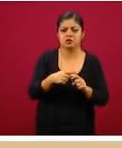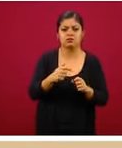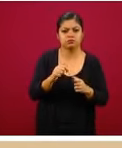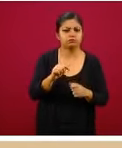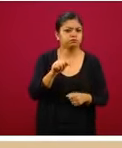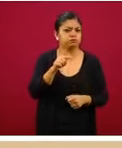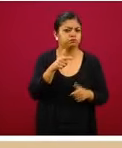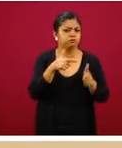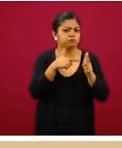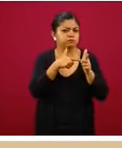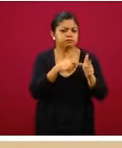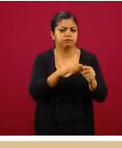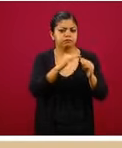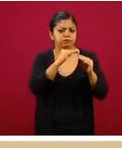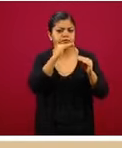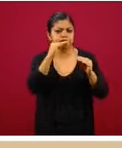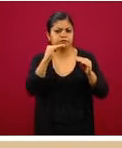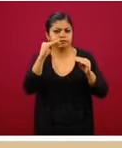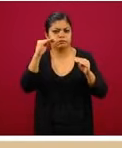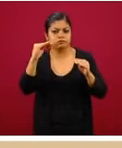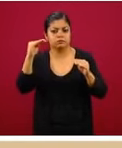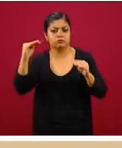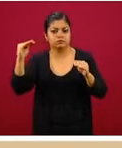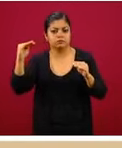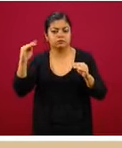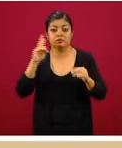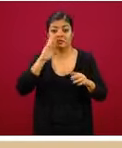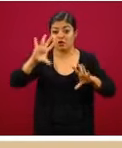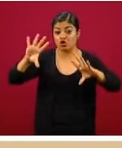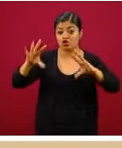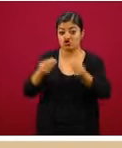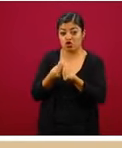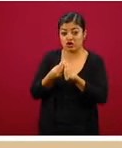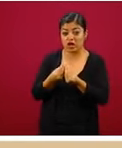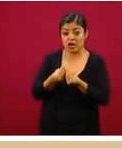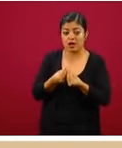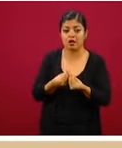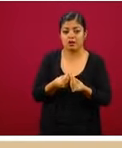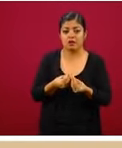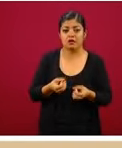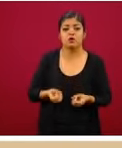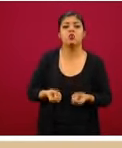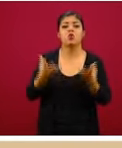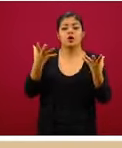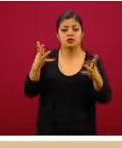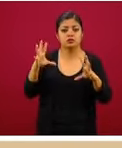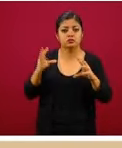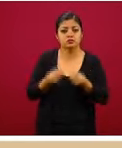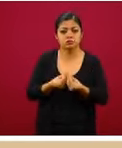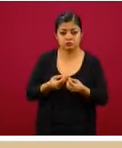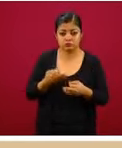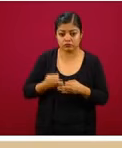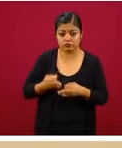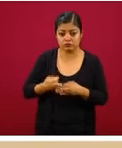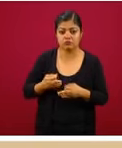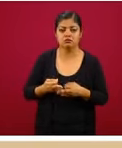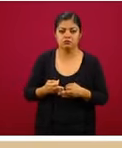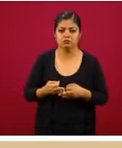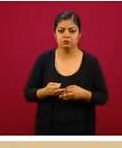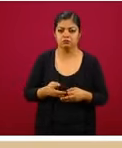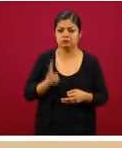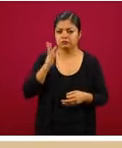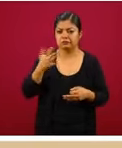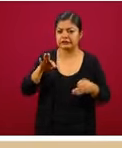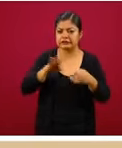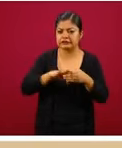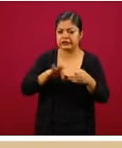se ha mantenido esa estabilidad, y si vemos el total, el corte total acumulado hasta el momento, pues estamos cerca de